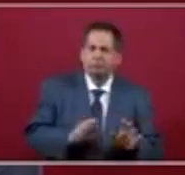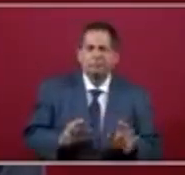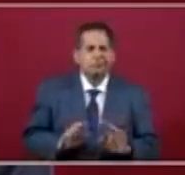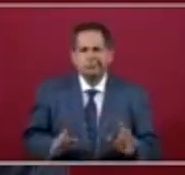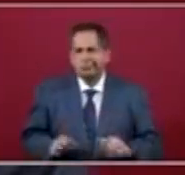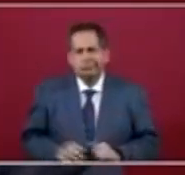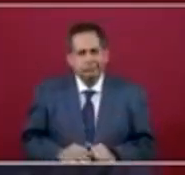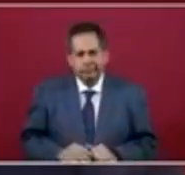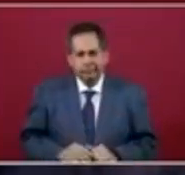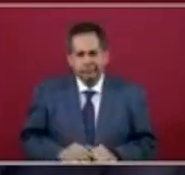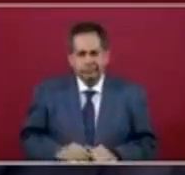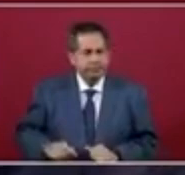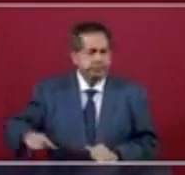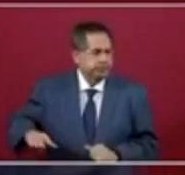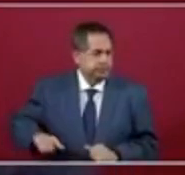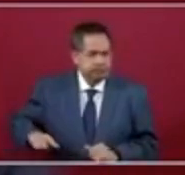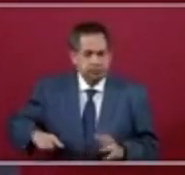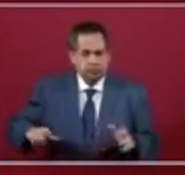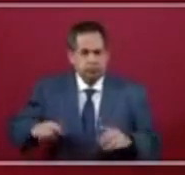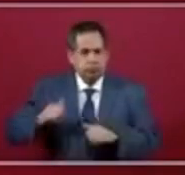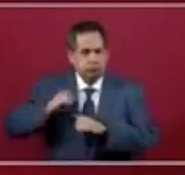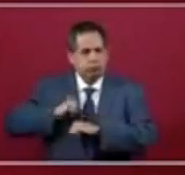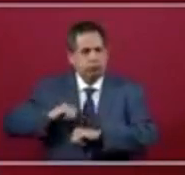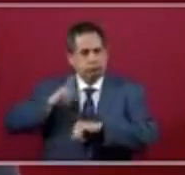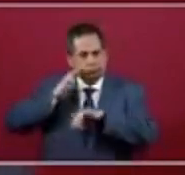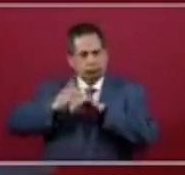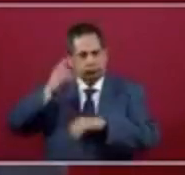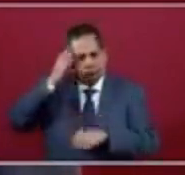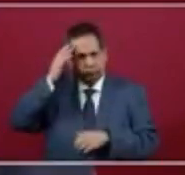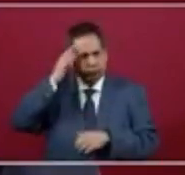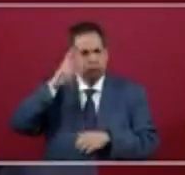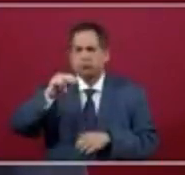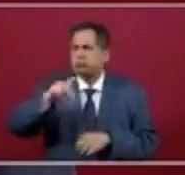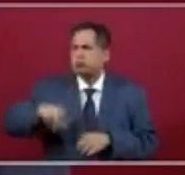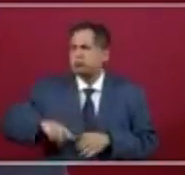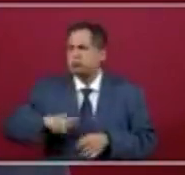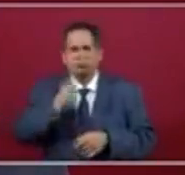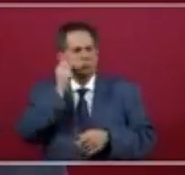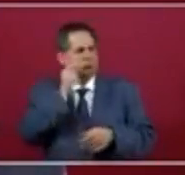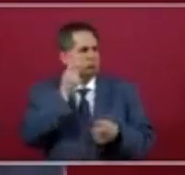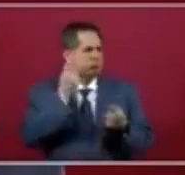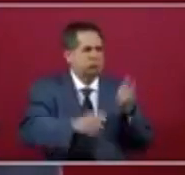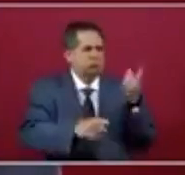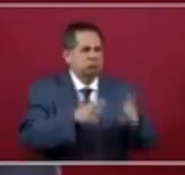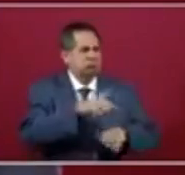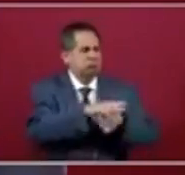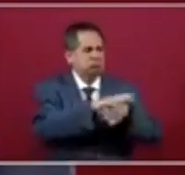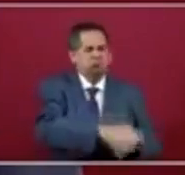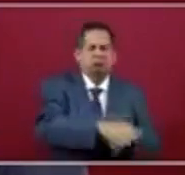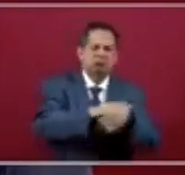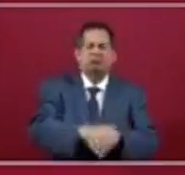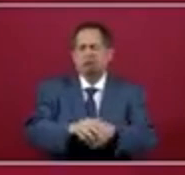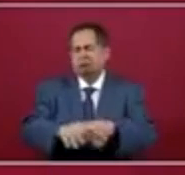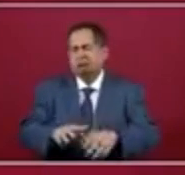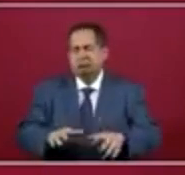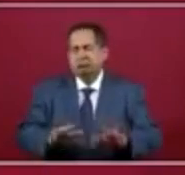que el gobierno que encabezo no es un gobierno represor, somos distintos.